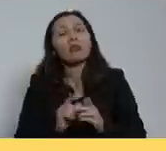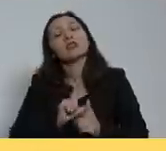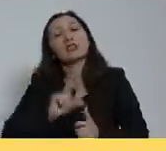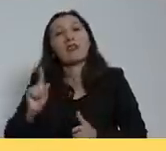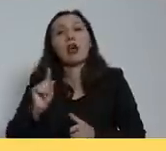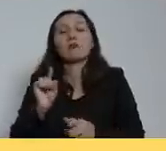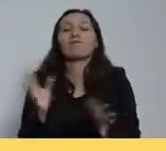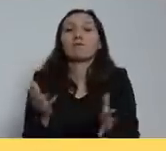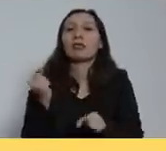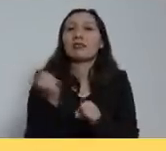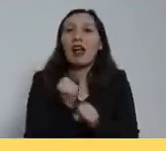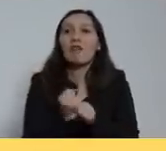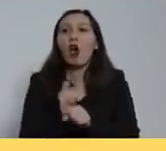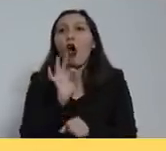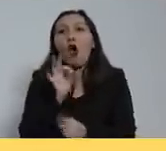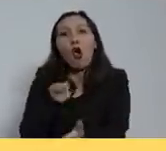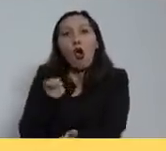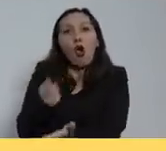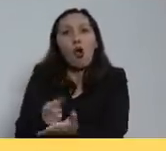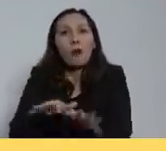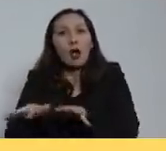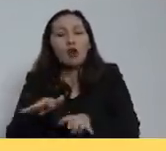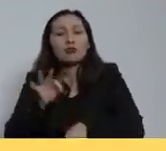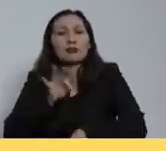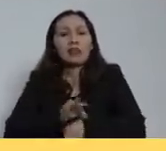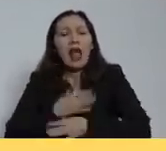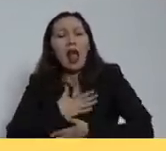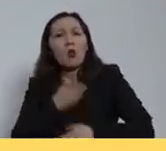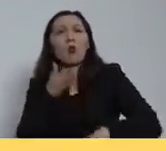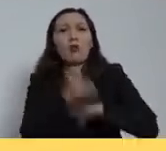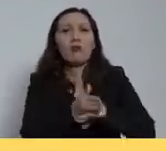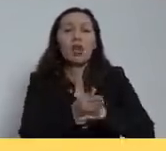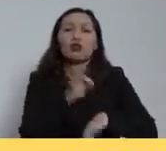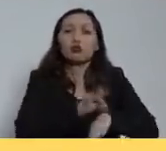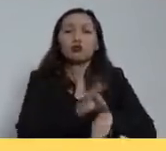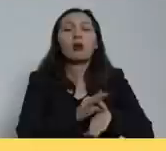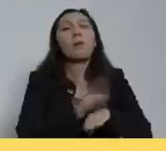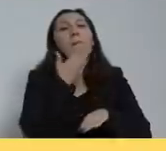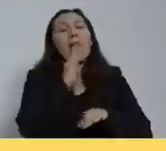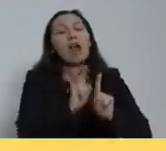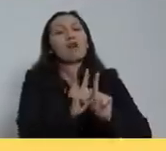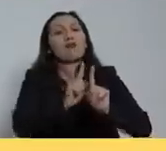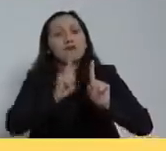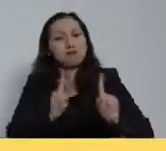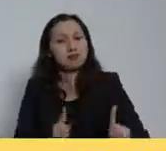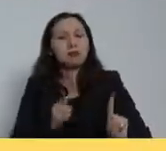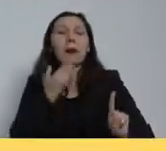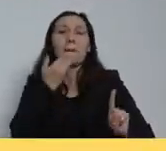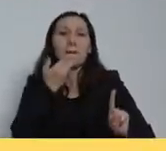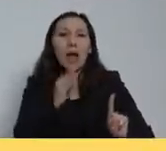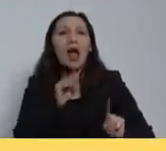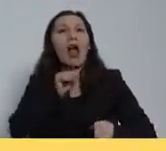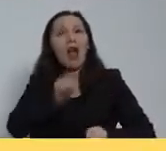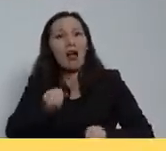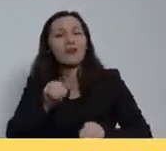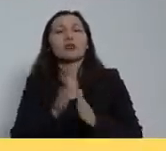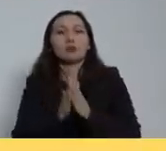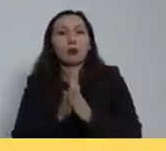por razones de trabajo, abastecimiento, atención de salud, a tomar las distancias sociales que hemos